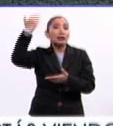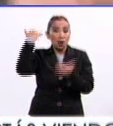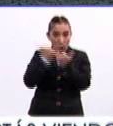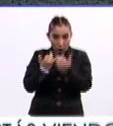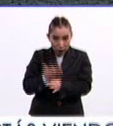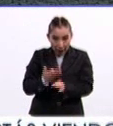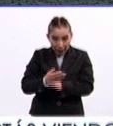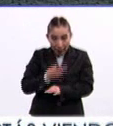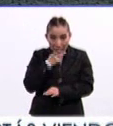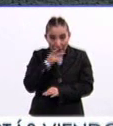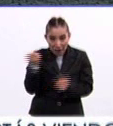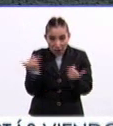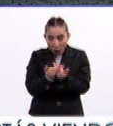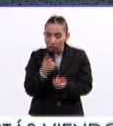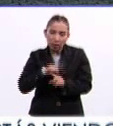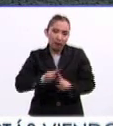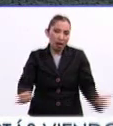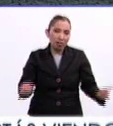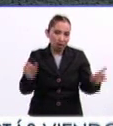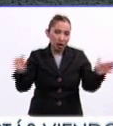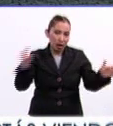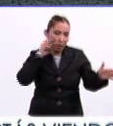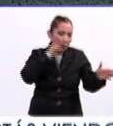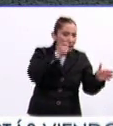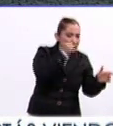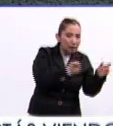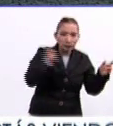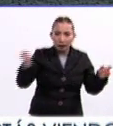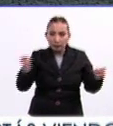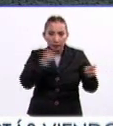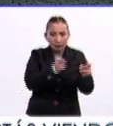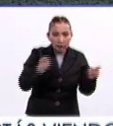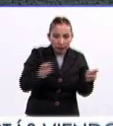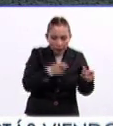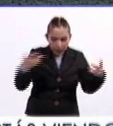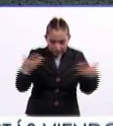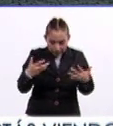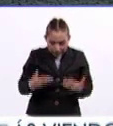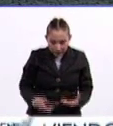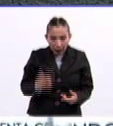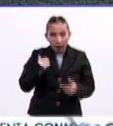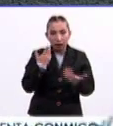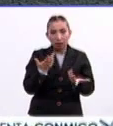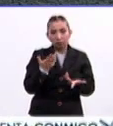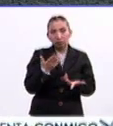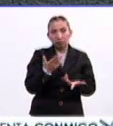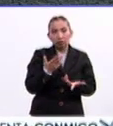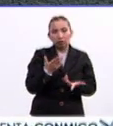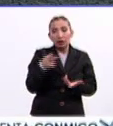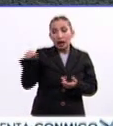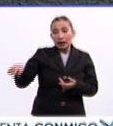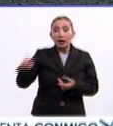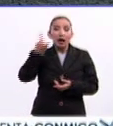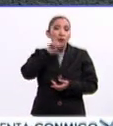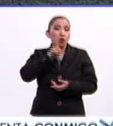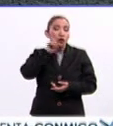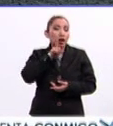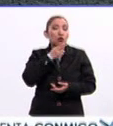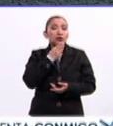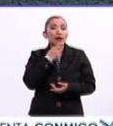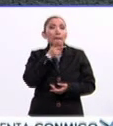hay que salvar esa distancia, y no solo no son las de nuestro tiempo, o sea, ella usa las palabras con